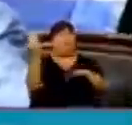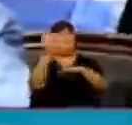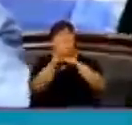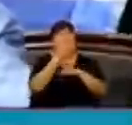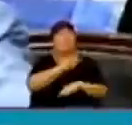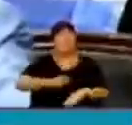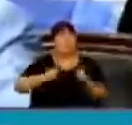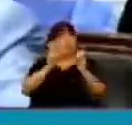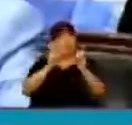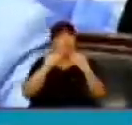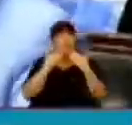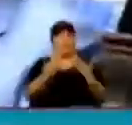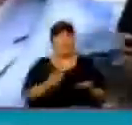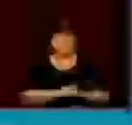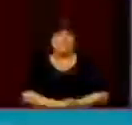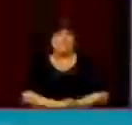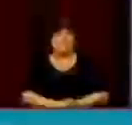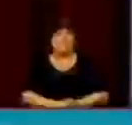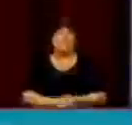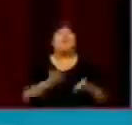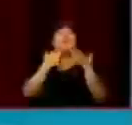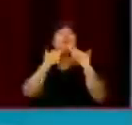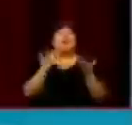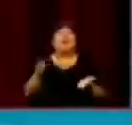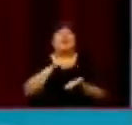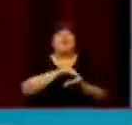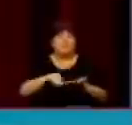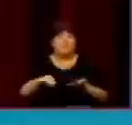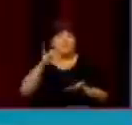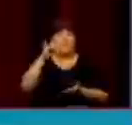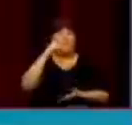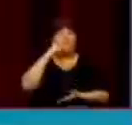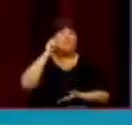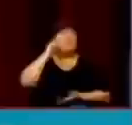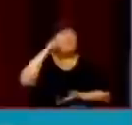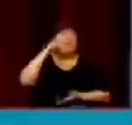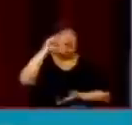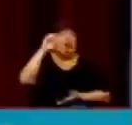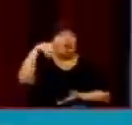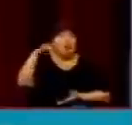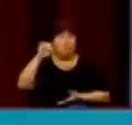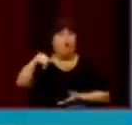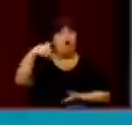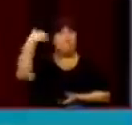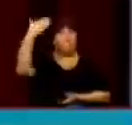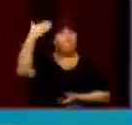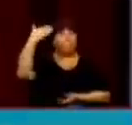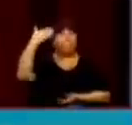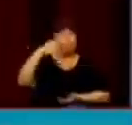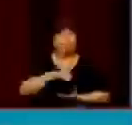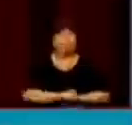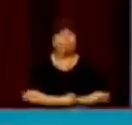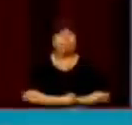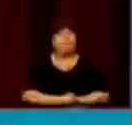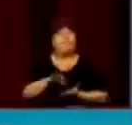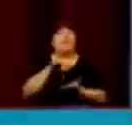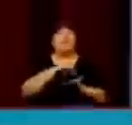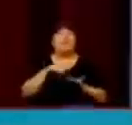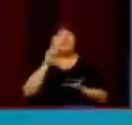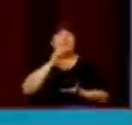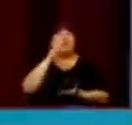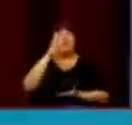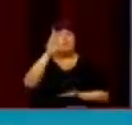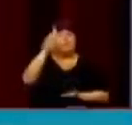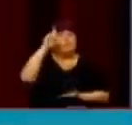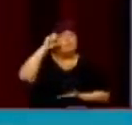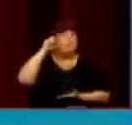prácticamente obvias. Ahora, ¿cómo se hace todo eso? Se necesita liderazgo y entender que el país va a hacer algo